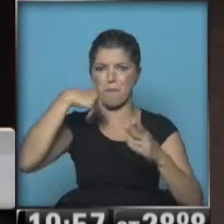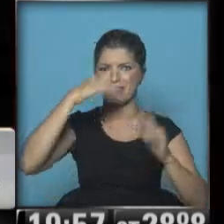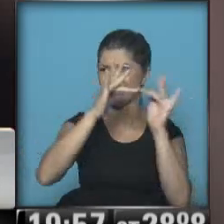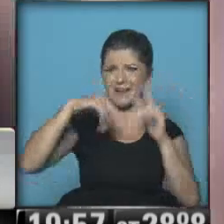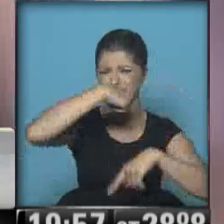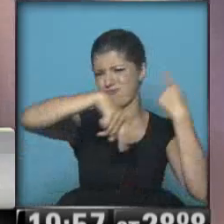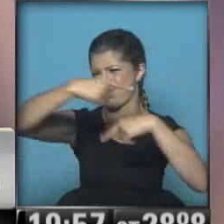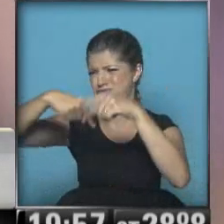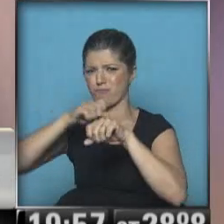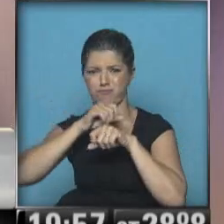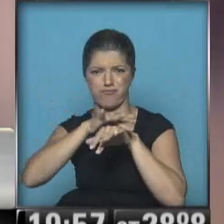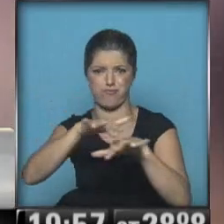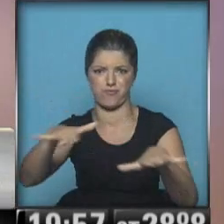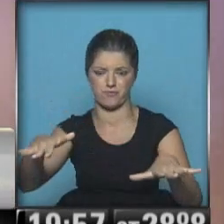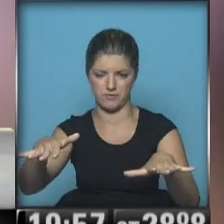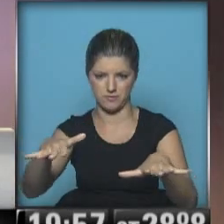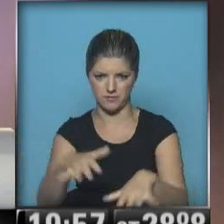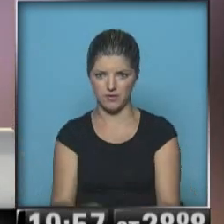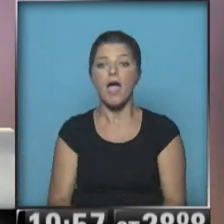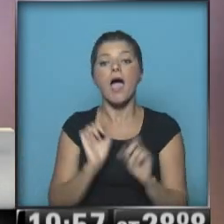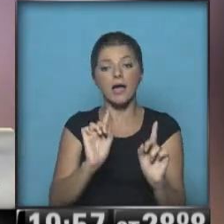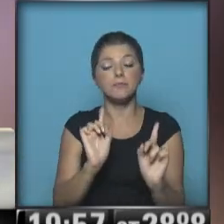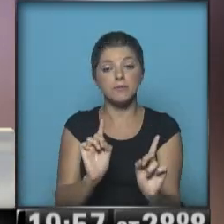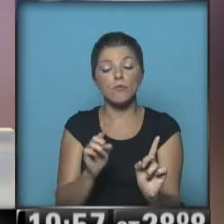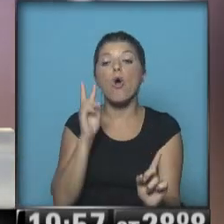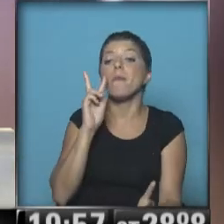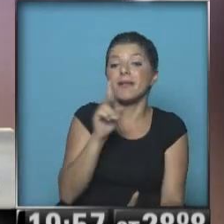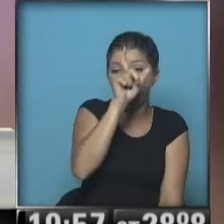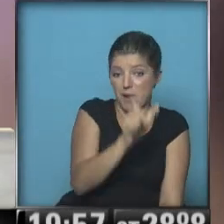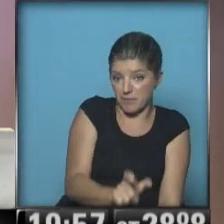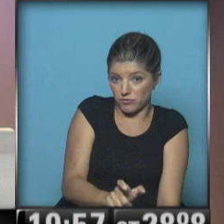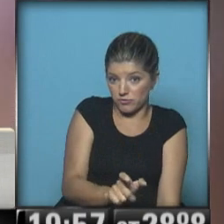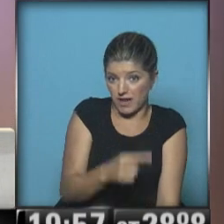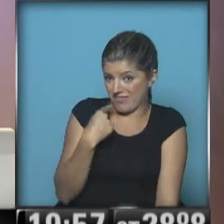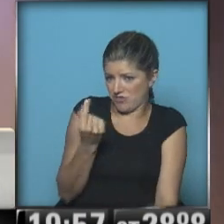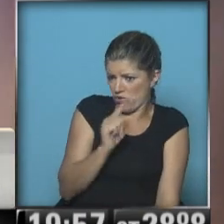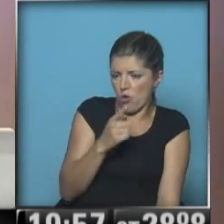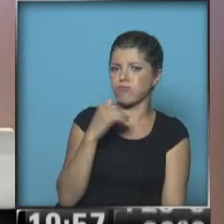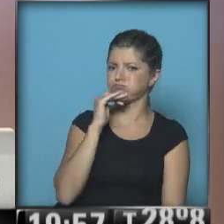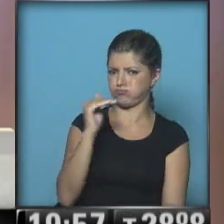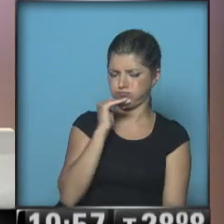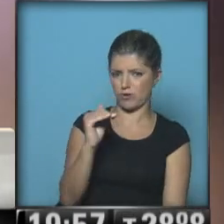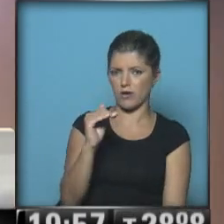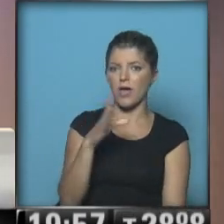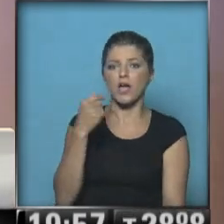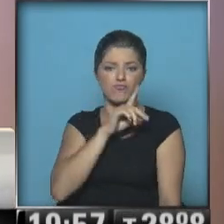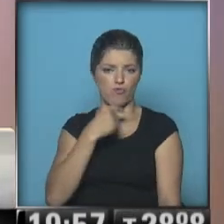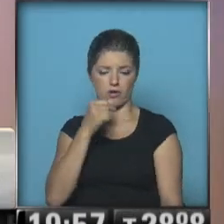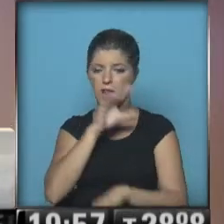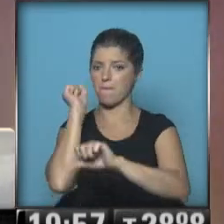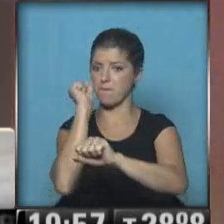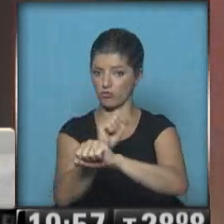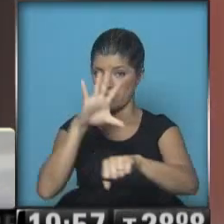por internet. Allí se ve a la víctima rehusándose verbalmente a ser esposado por el